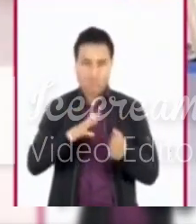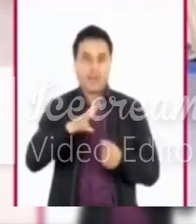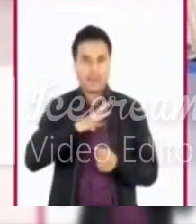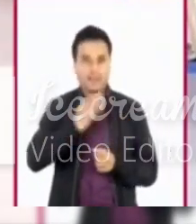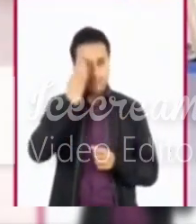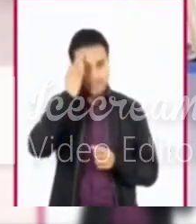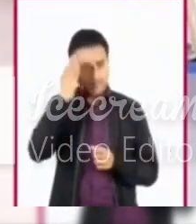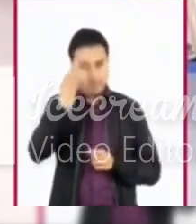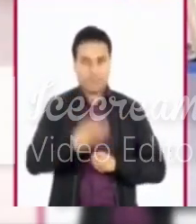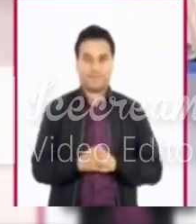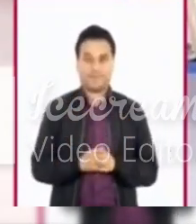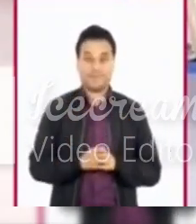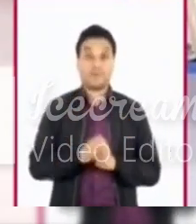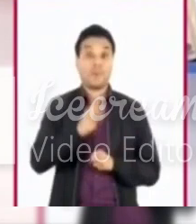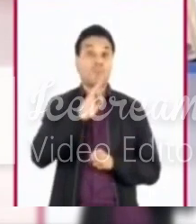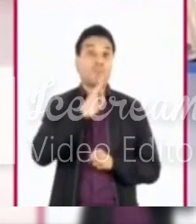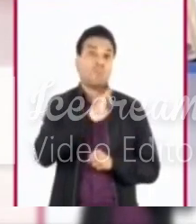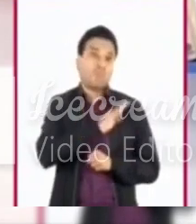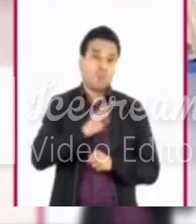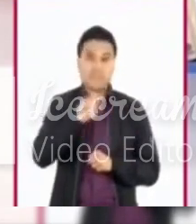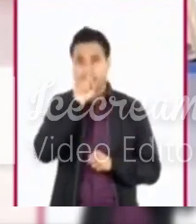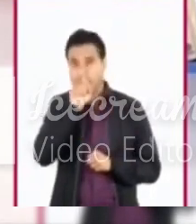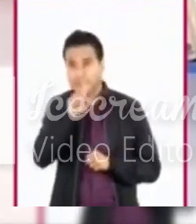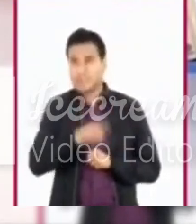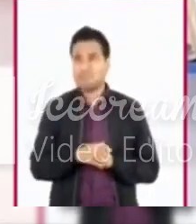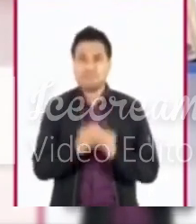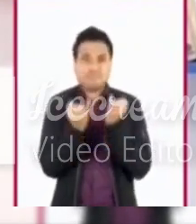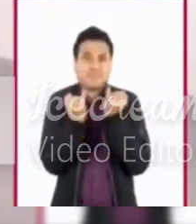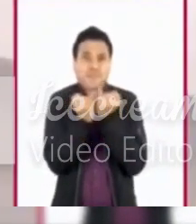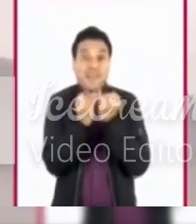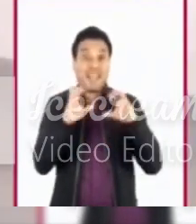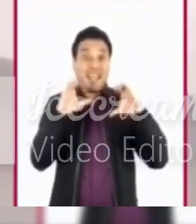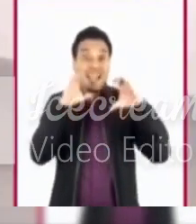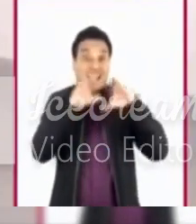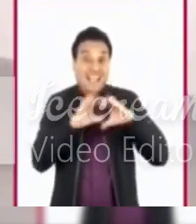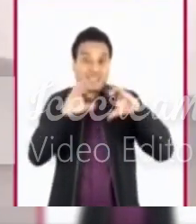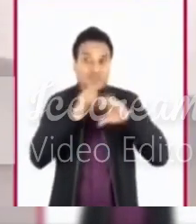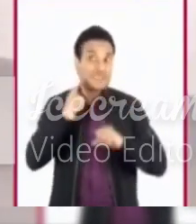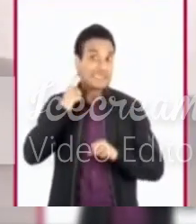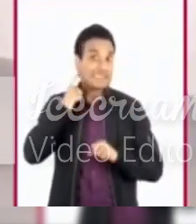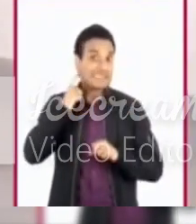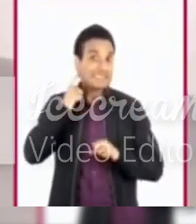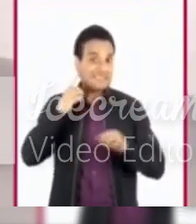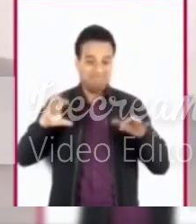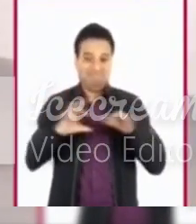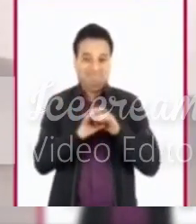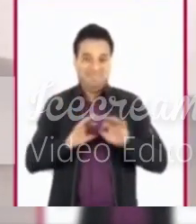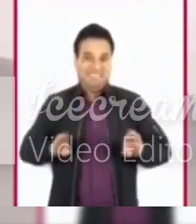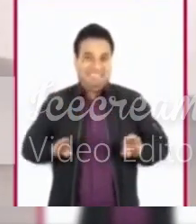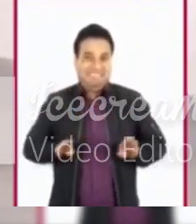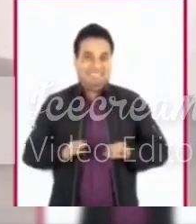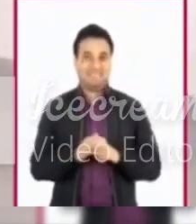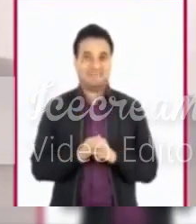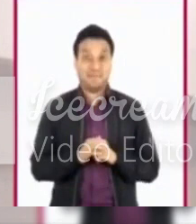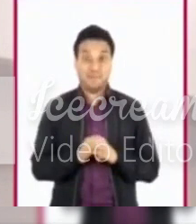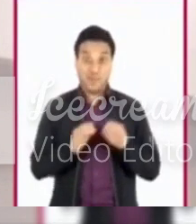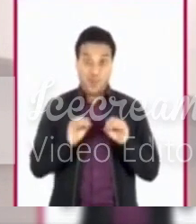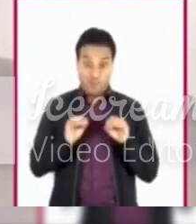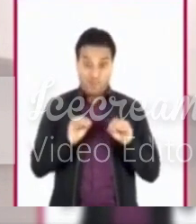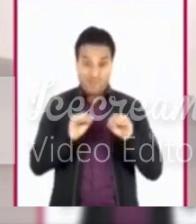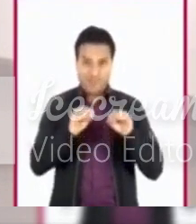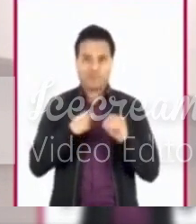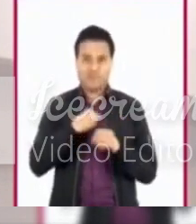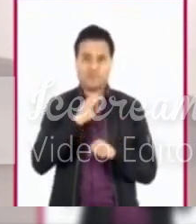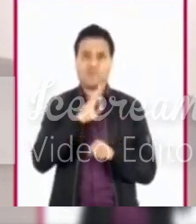pueden ir acompañados o seguir el tiempo de una canción. Claro. Nuestros movimientos también los